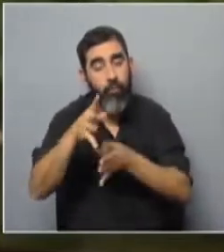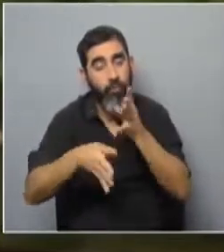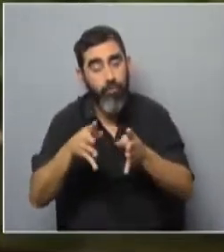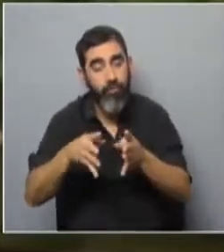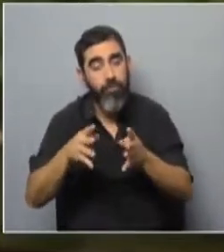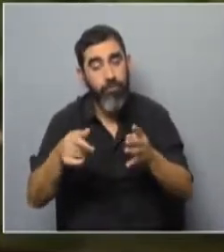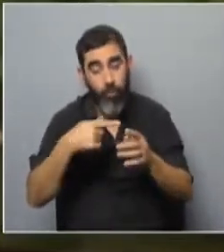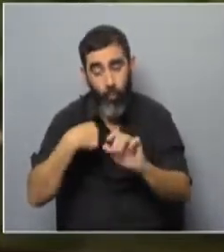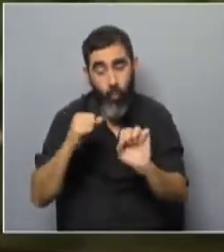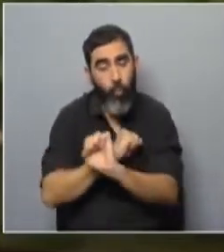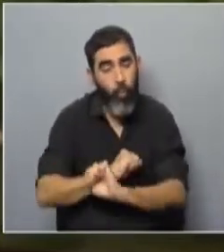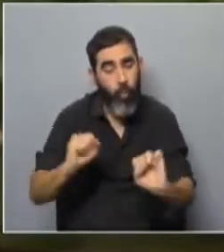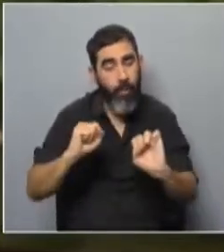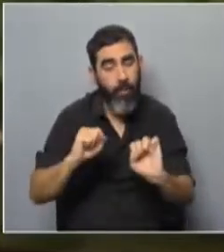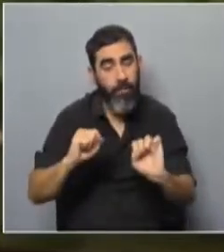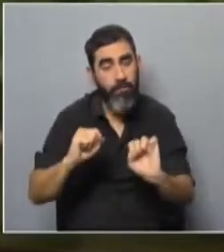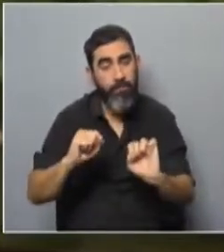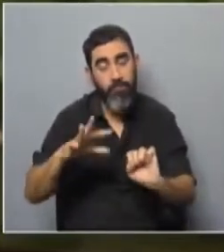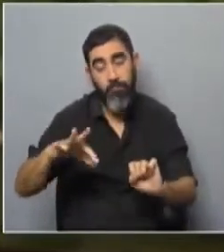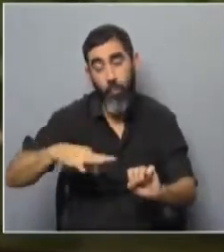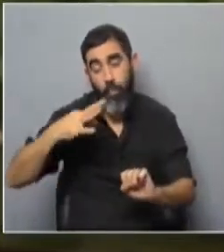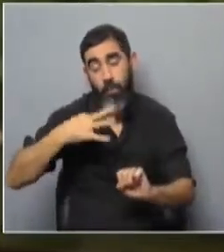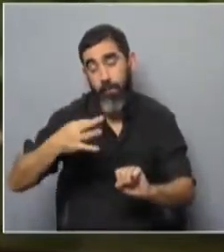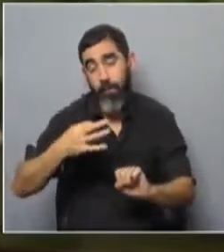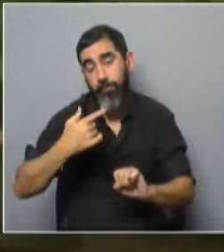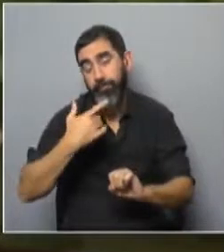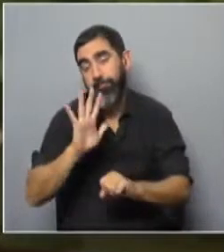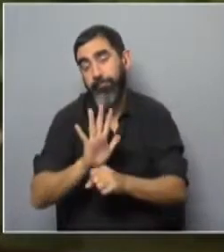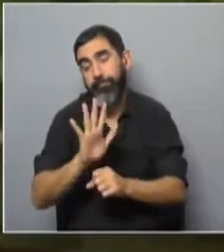nos permiten llevar una vida, digamos,